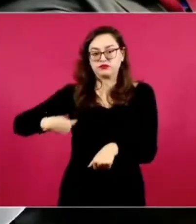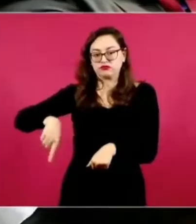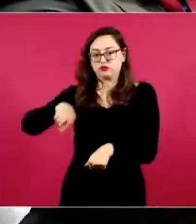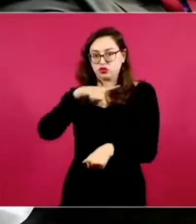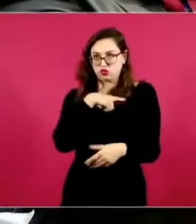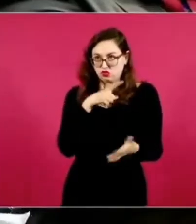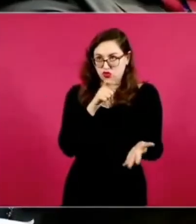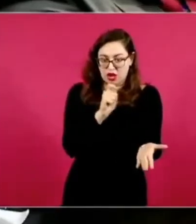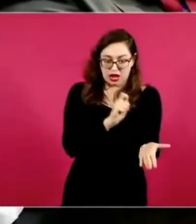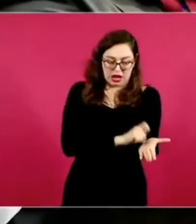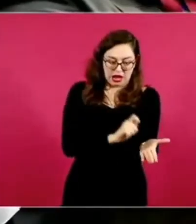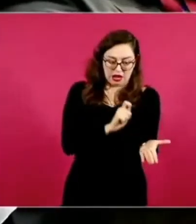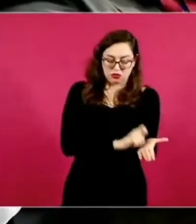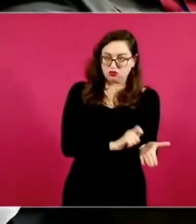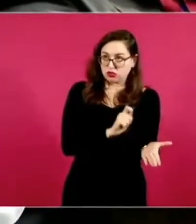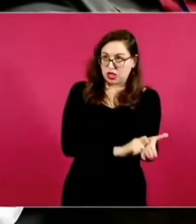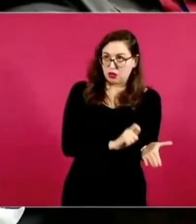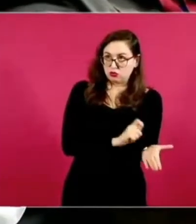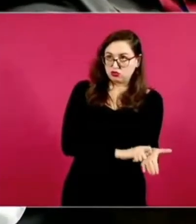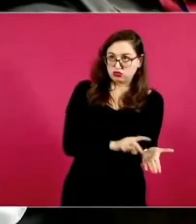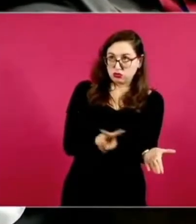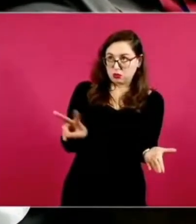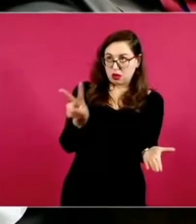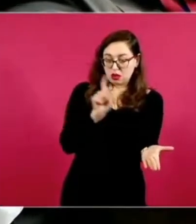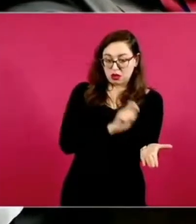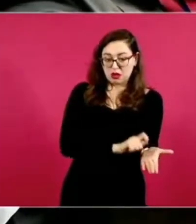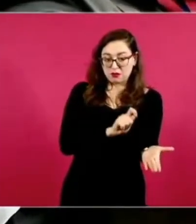anotan hasta los guarismos. El